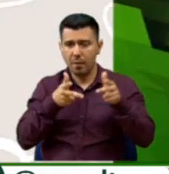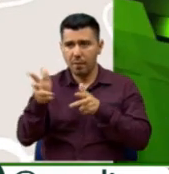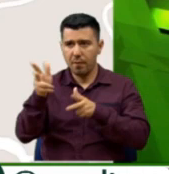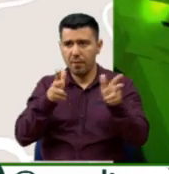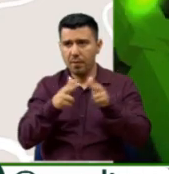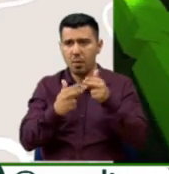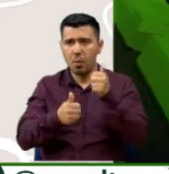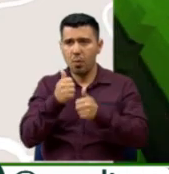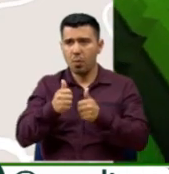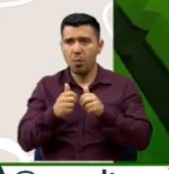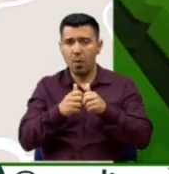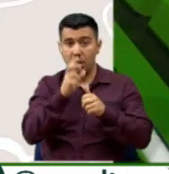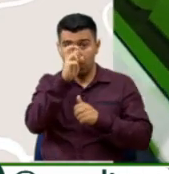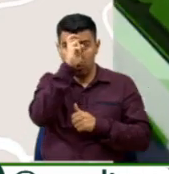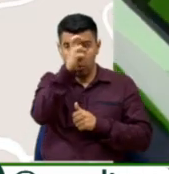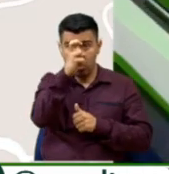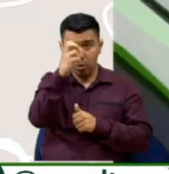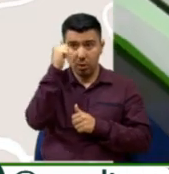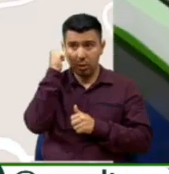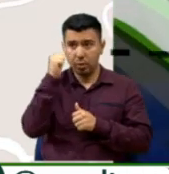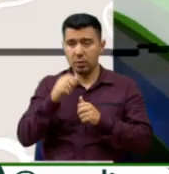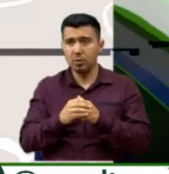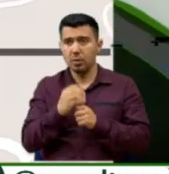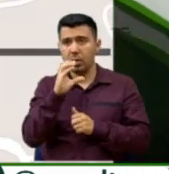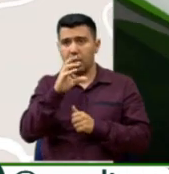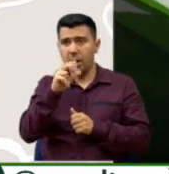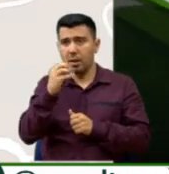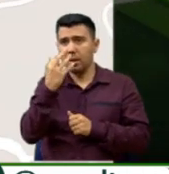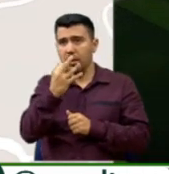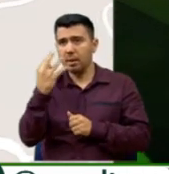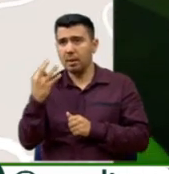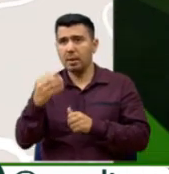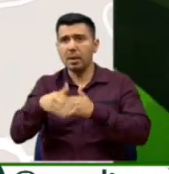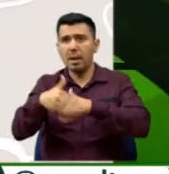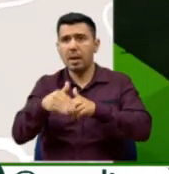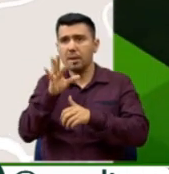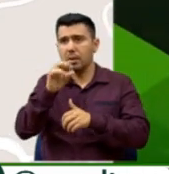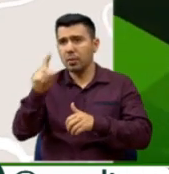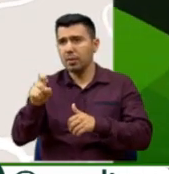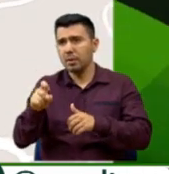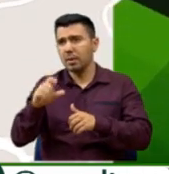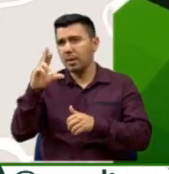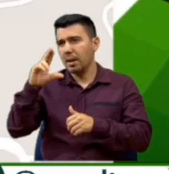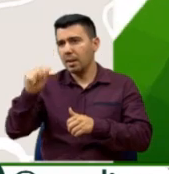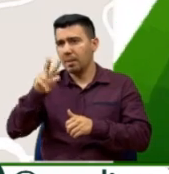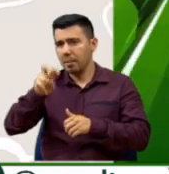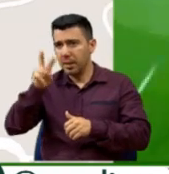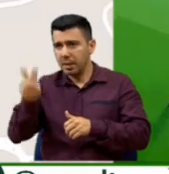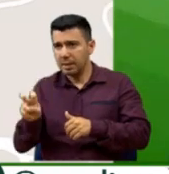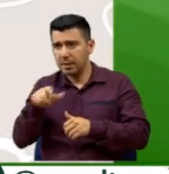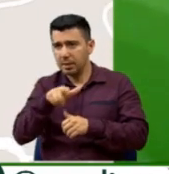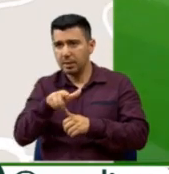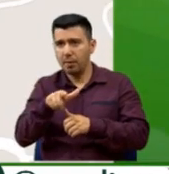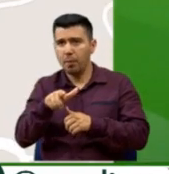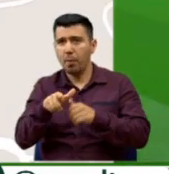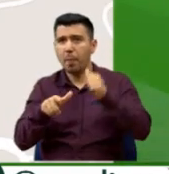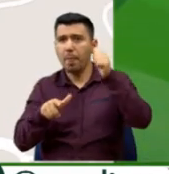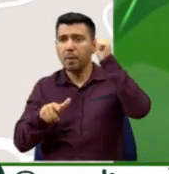alternas. Sentido norte-sur, carrera 33, calle 56, carrera 27.